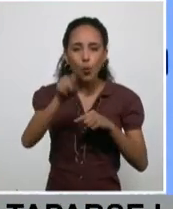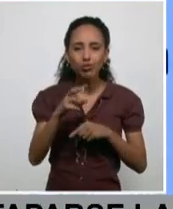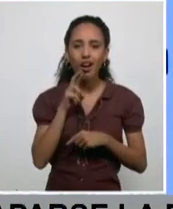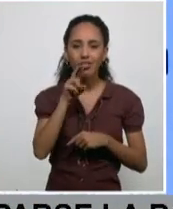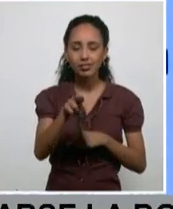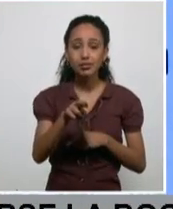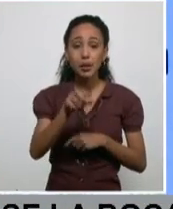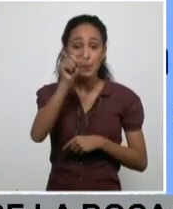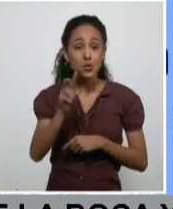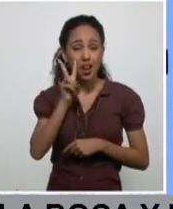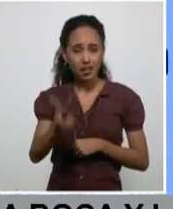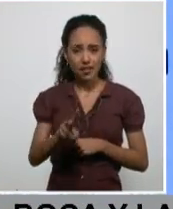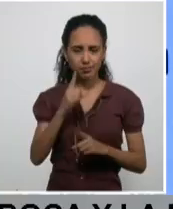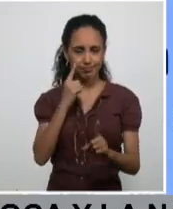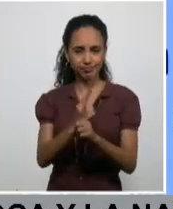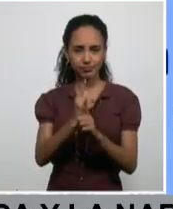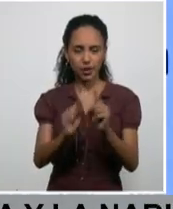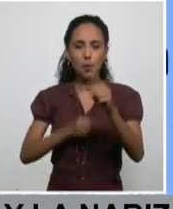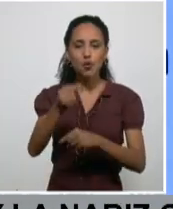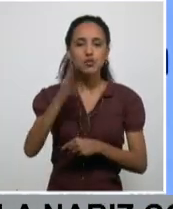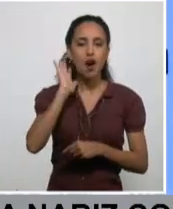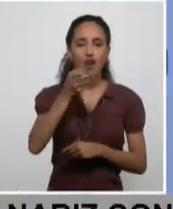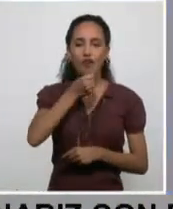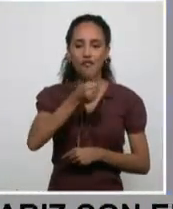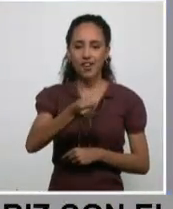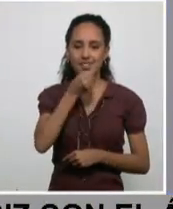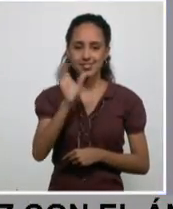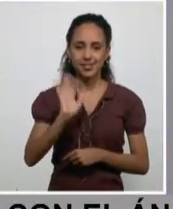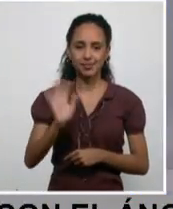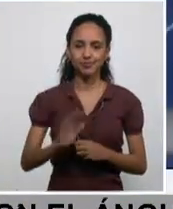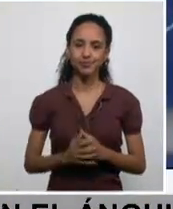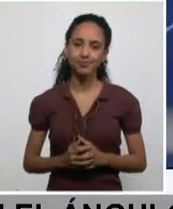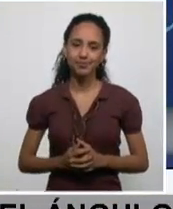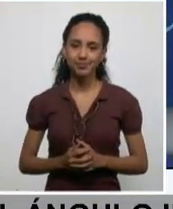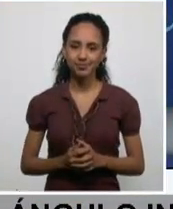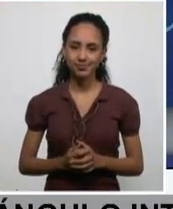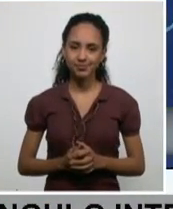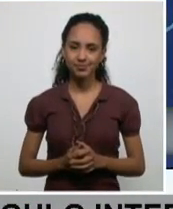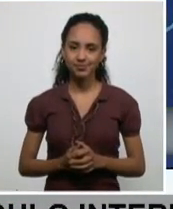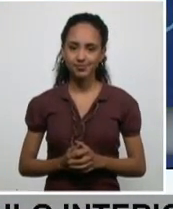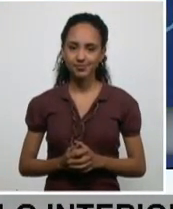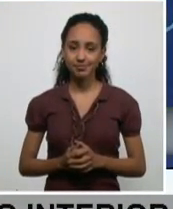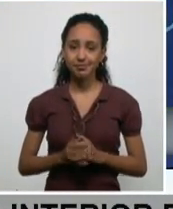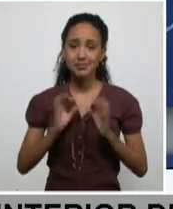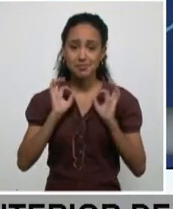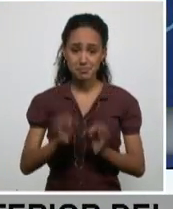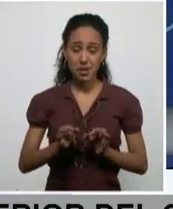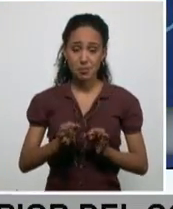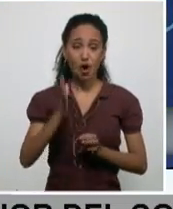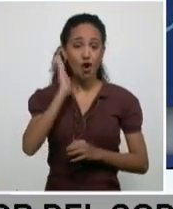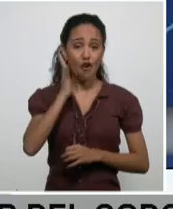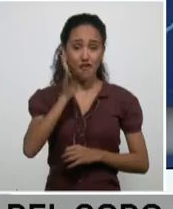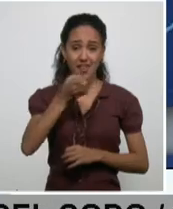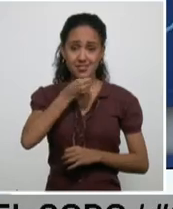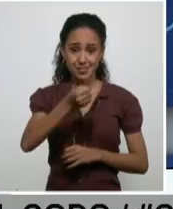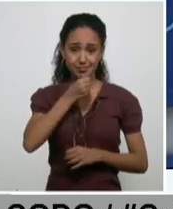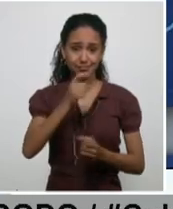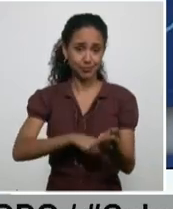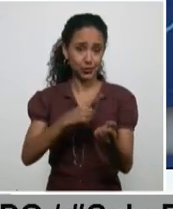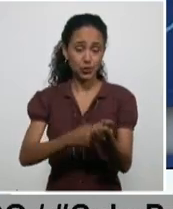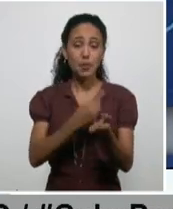para los que nos siguen, nos vemos en la próxima conferencia. Y ha sido la conferencia habitual del Ministerio de